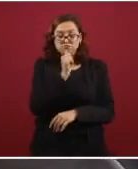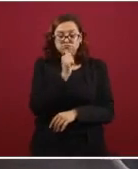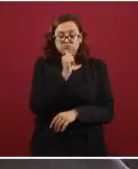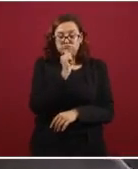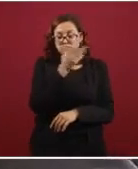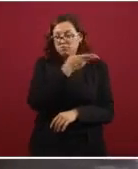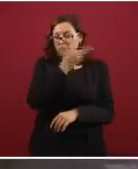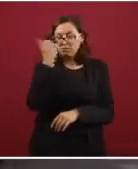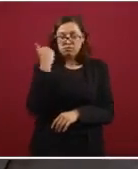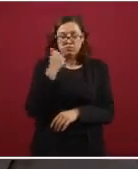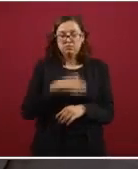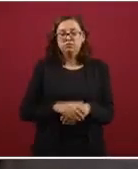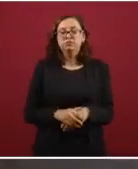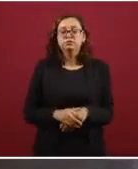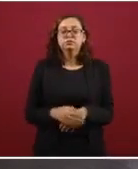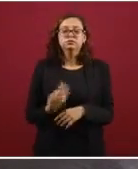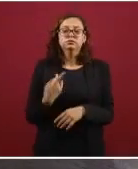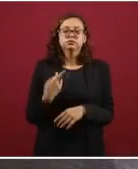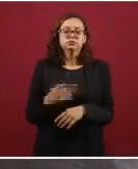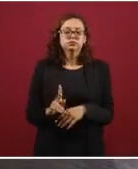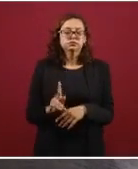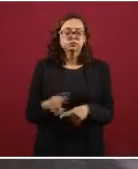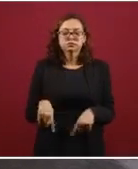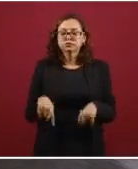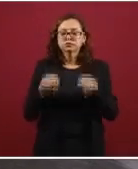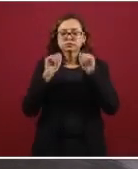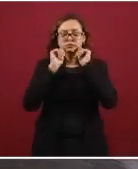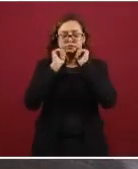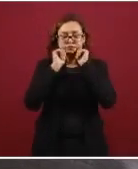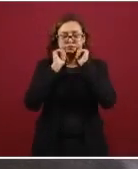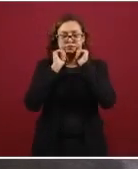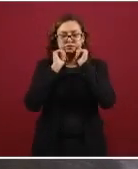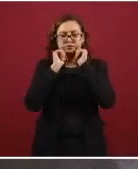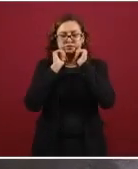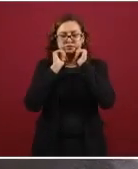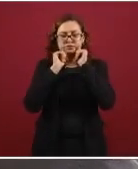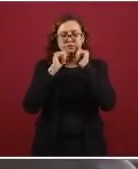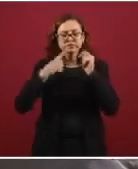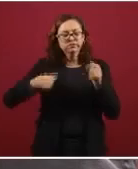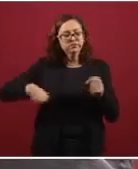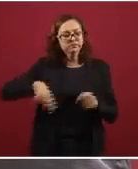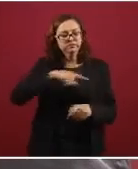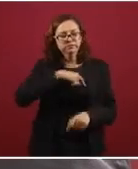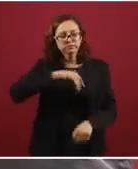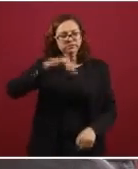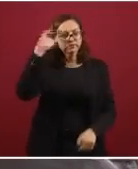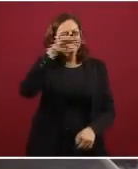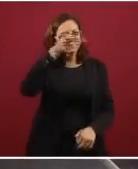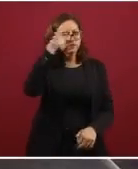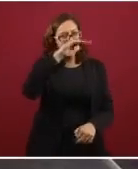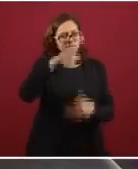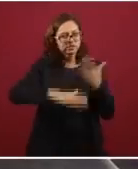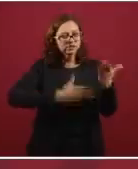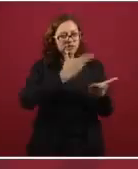sabemos. Pero en cualquiera de los casos, el criterio que nosotros hemos puesto sobre la mesa es el que acabo de describir de manera